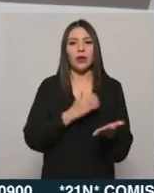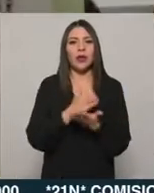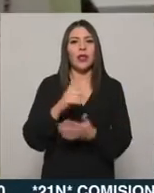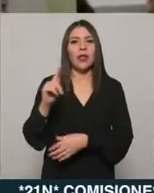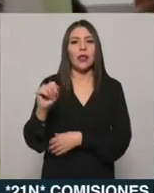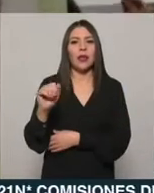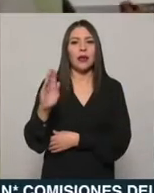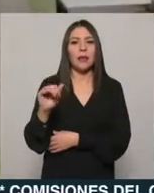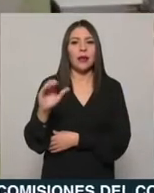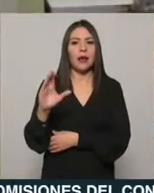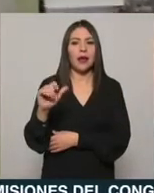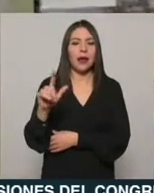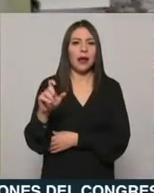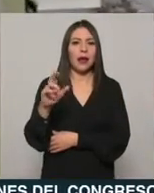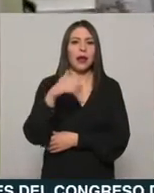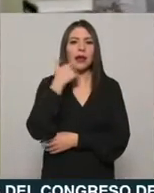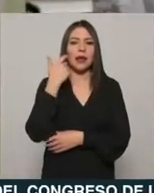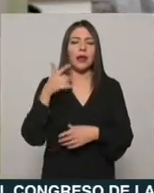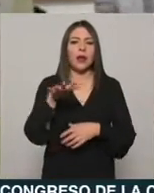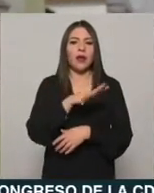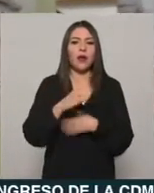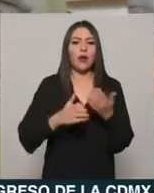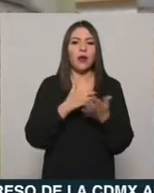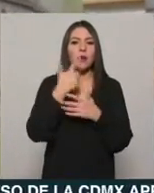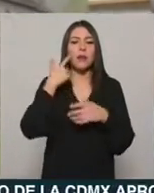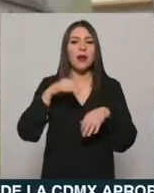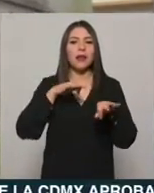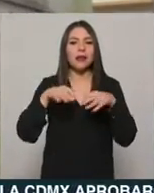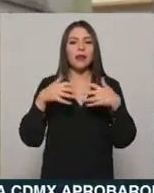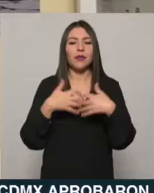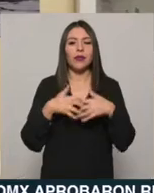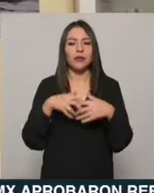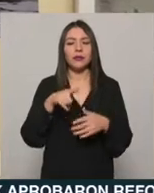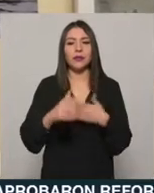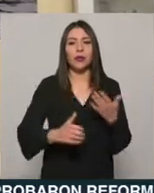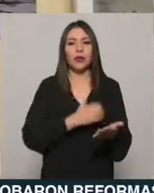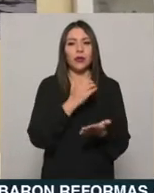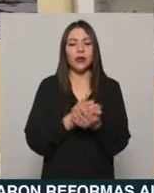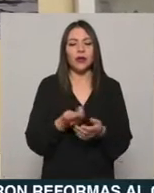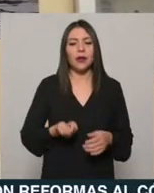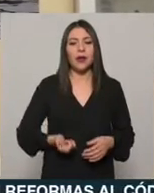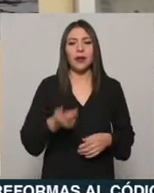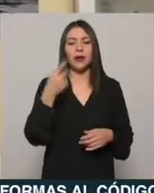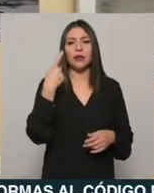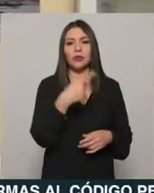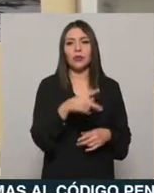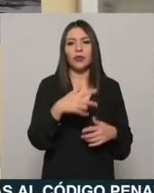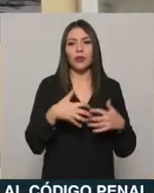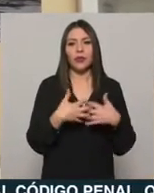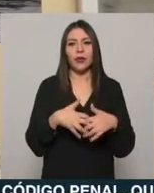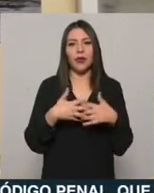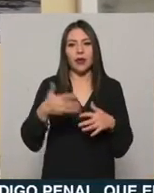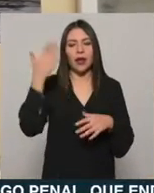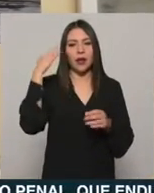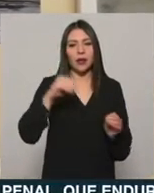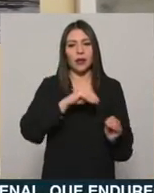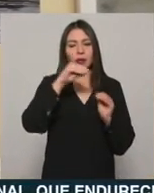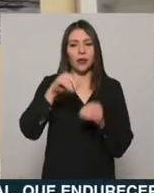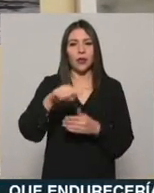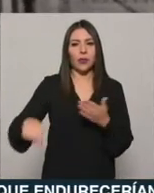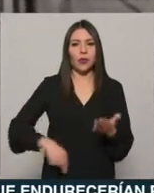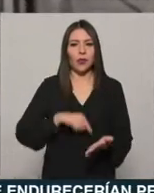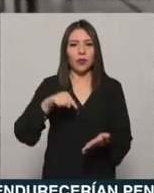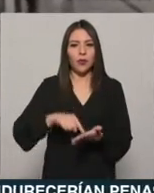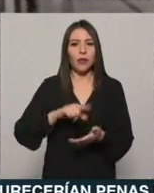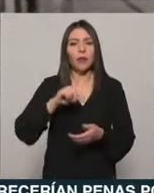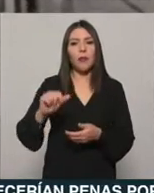obrera. Así es, la colonia tabacalera en la Ciudad de México tomó el nombre de la actividad de la fábrica que se asentó en este espacio, que llegó a ser